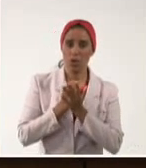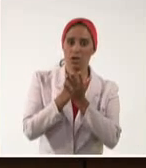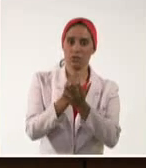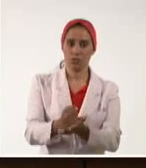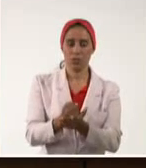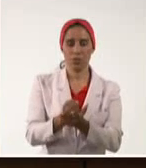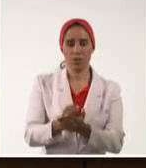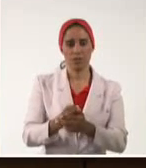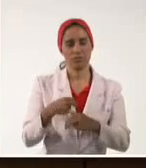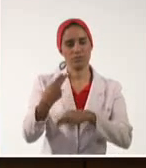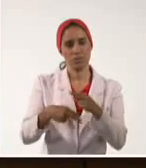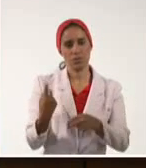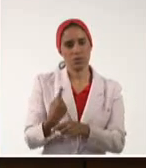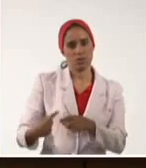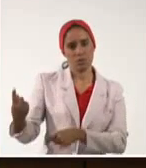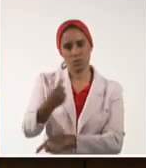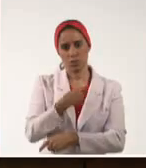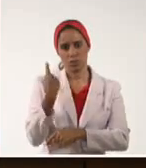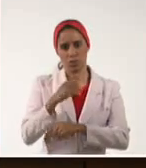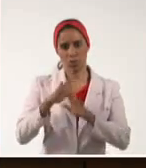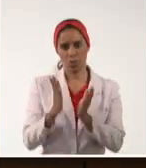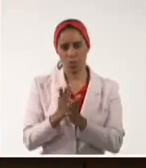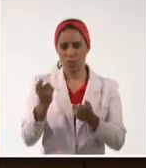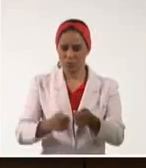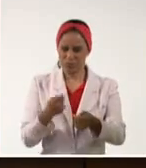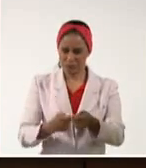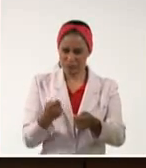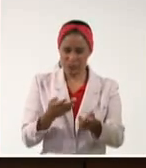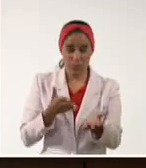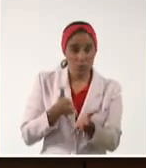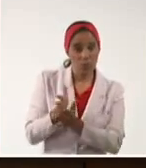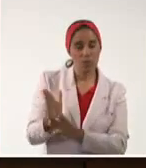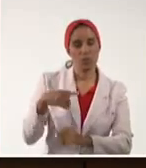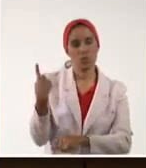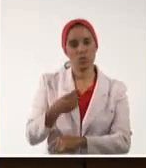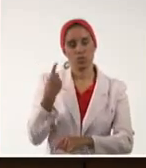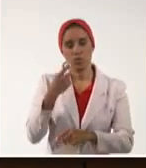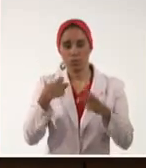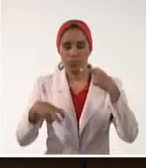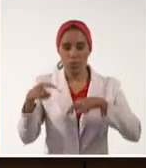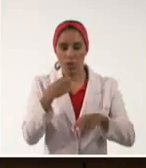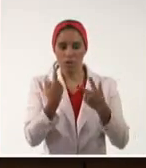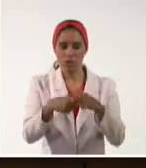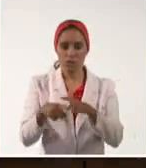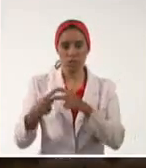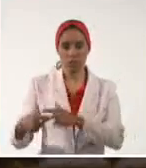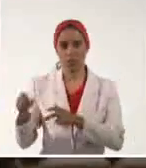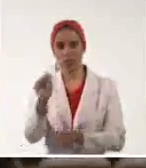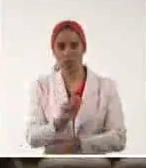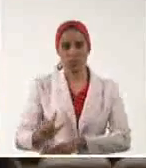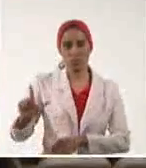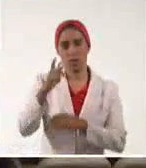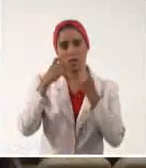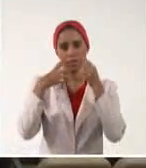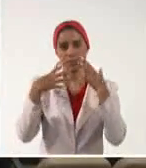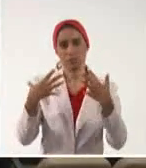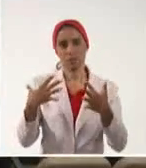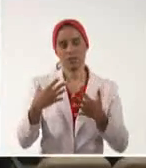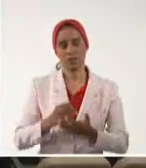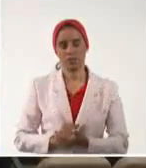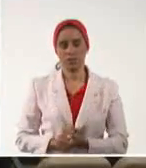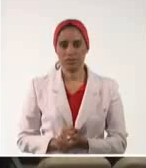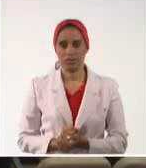desestabilización, descrédito y guerra mediática que buscan alentar el estallido social. Se